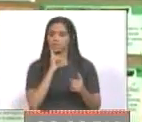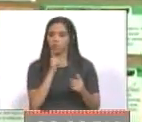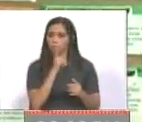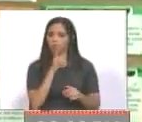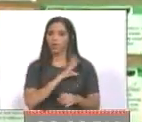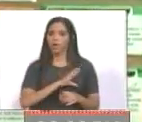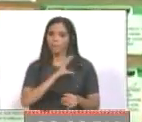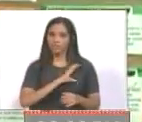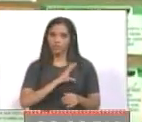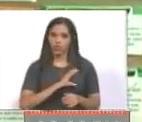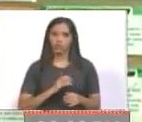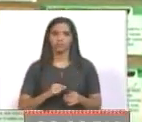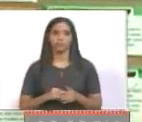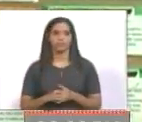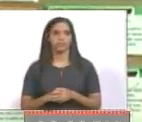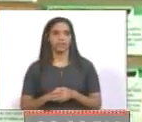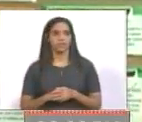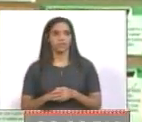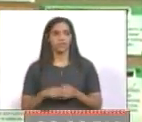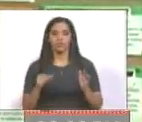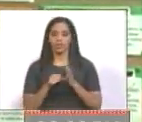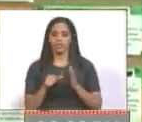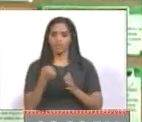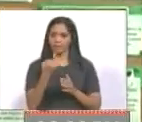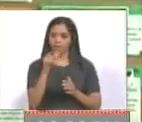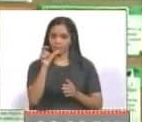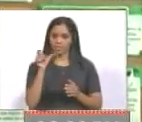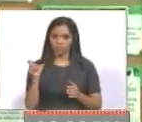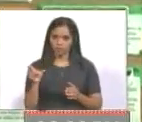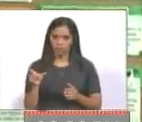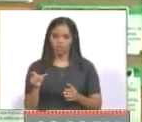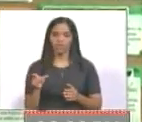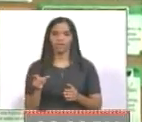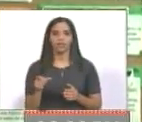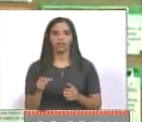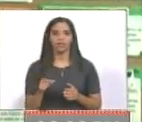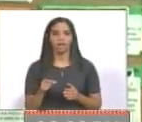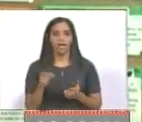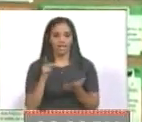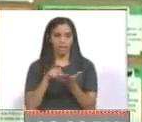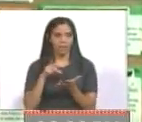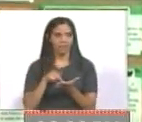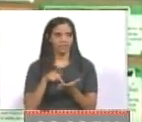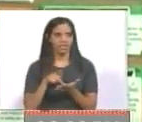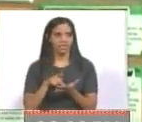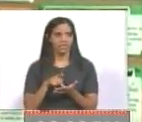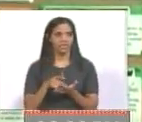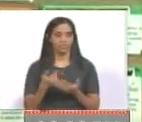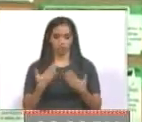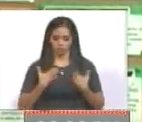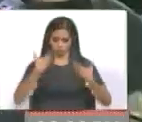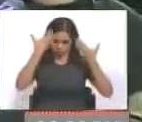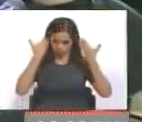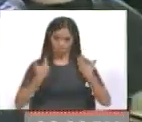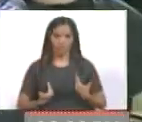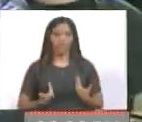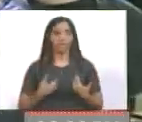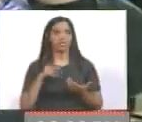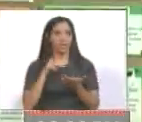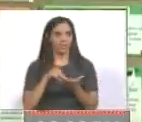está Francisco Ameliá y está María Alejandra Díaz aquí presente y este servidor que está aquí presente